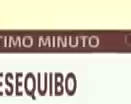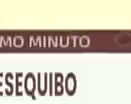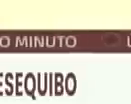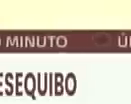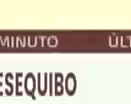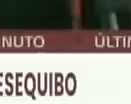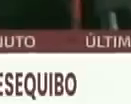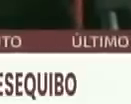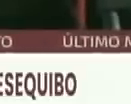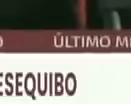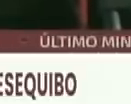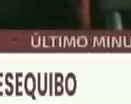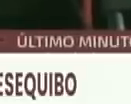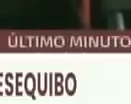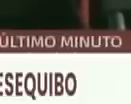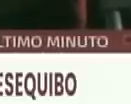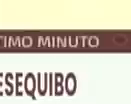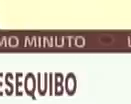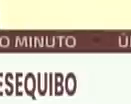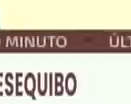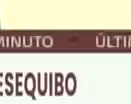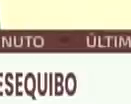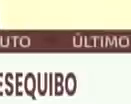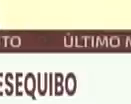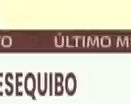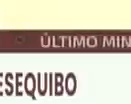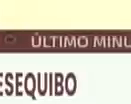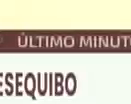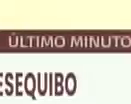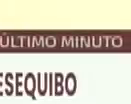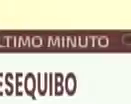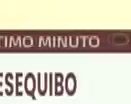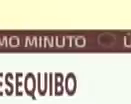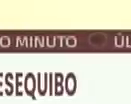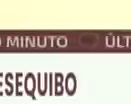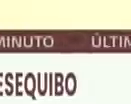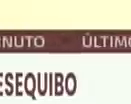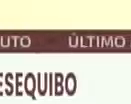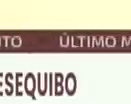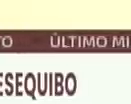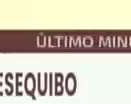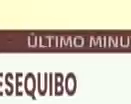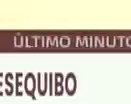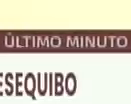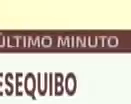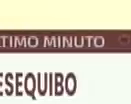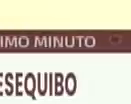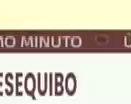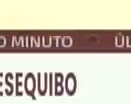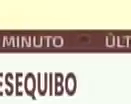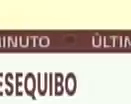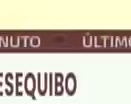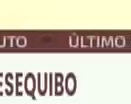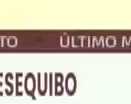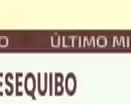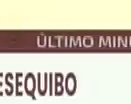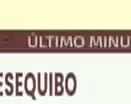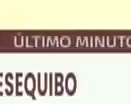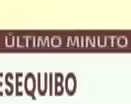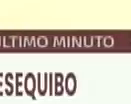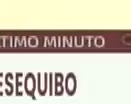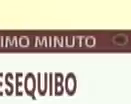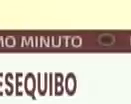López. Bueno, está aquí la primera vicepresidenta de la Asamblea Nacional Constituyente y el presidente de